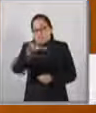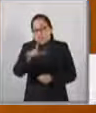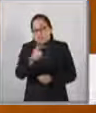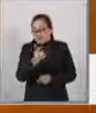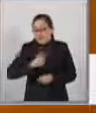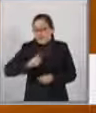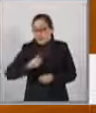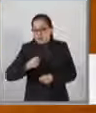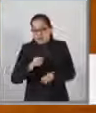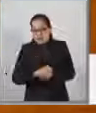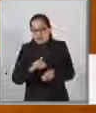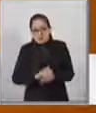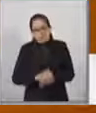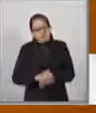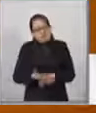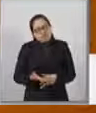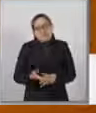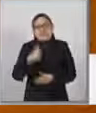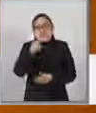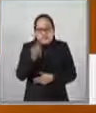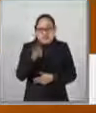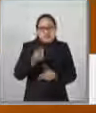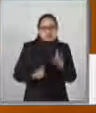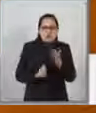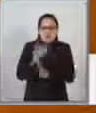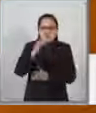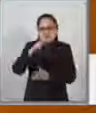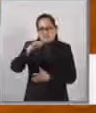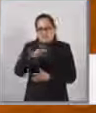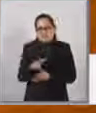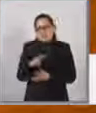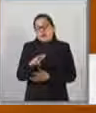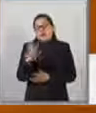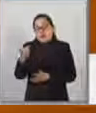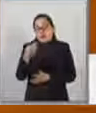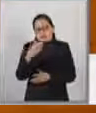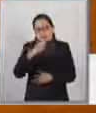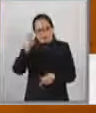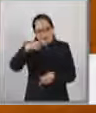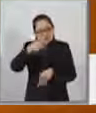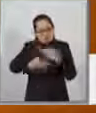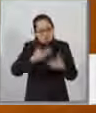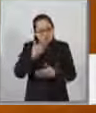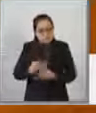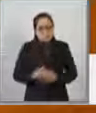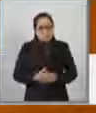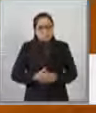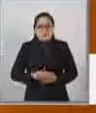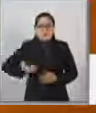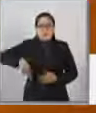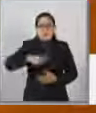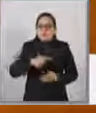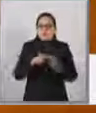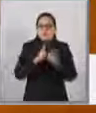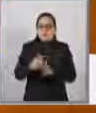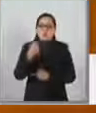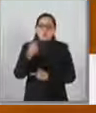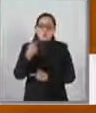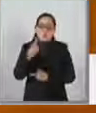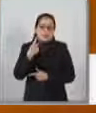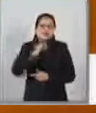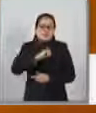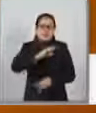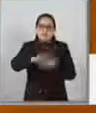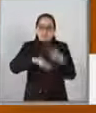sirva. Primero que nada, quiero decirles que mi grupo parlamentario se posiciona a favor de una fiscalía